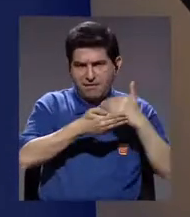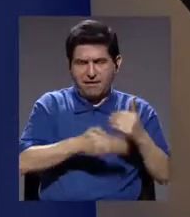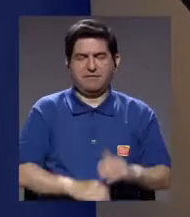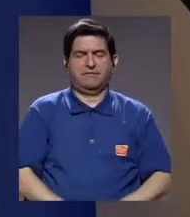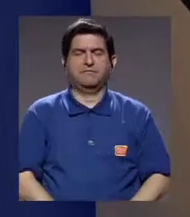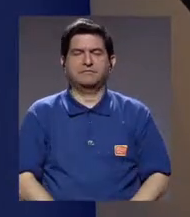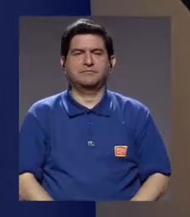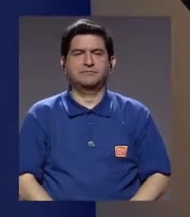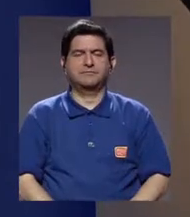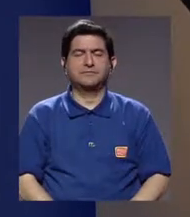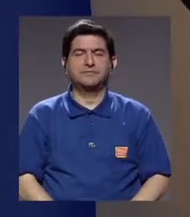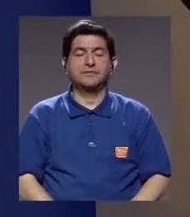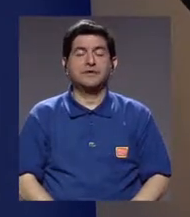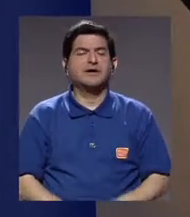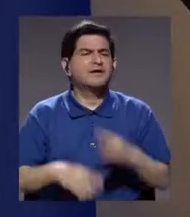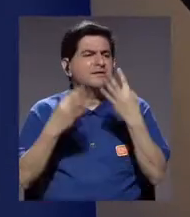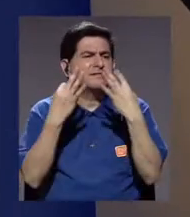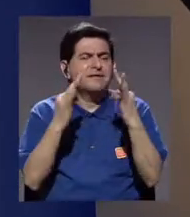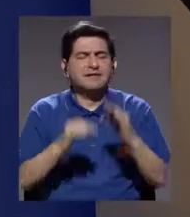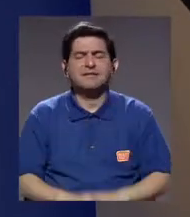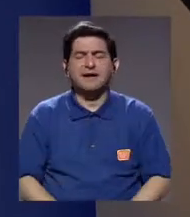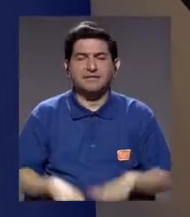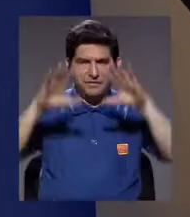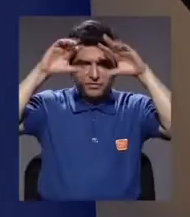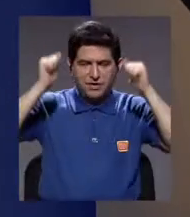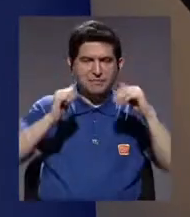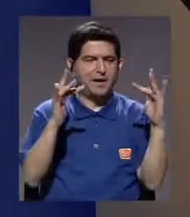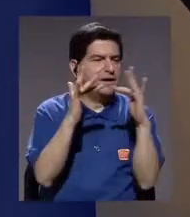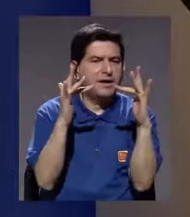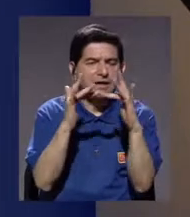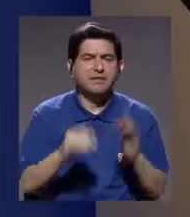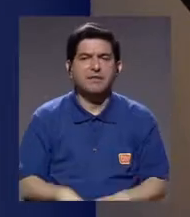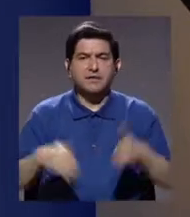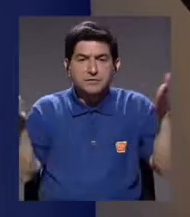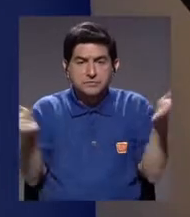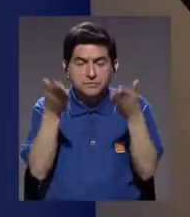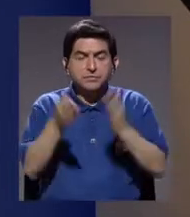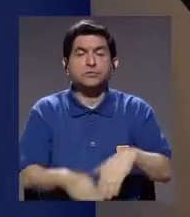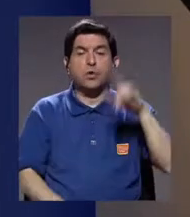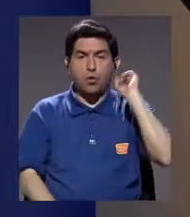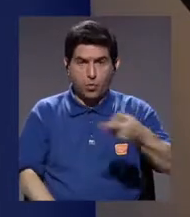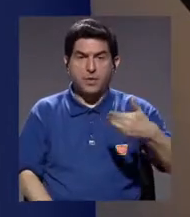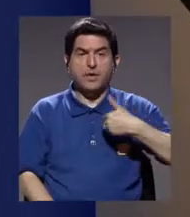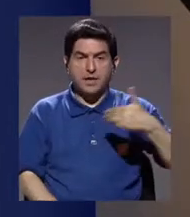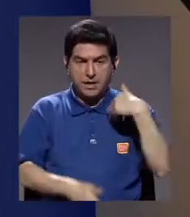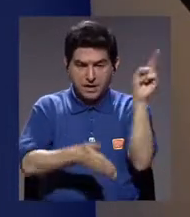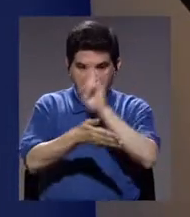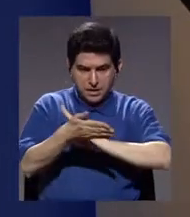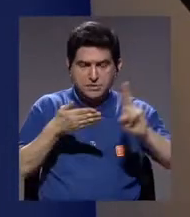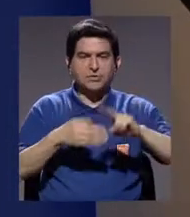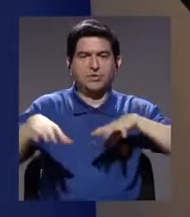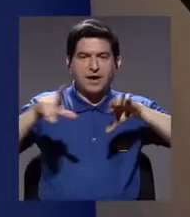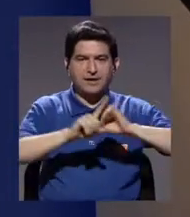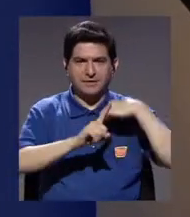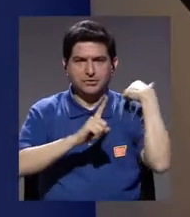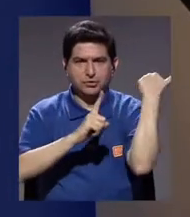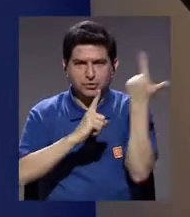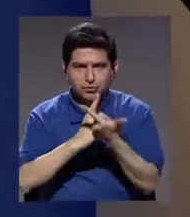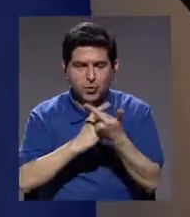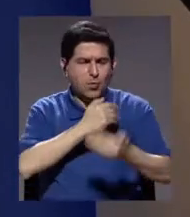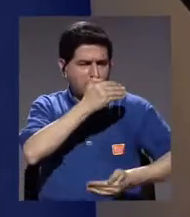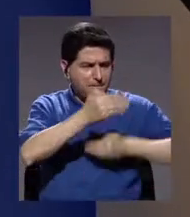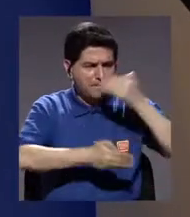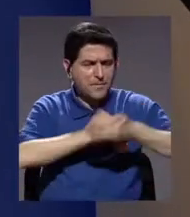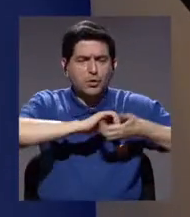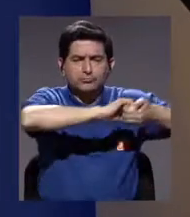Nuri, y es casualmente acercarnos a las embajadas para promover algo que es una obligación de esta universidad y es la acción social, que son